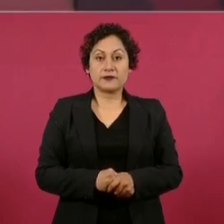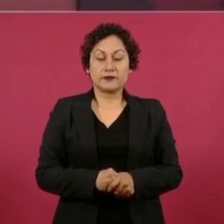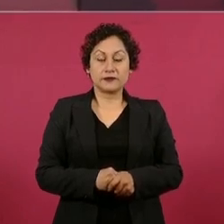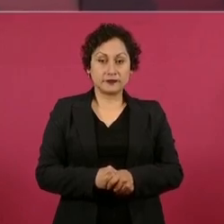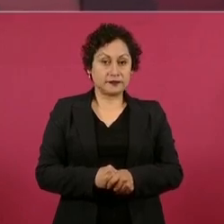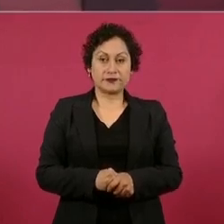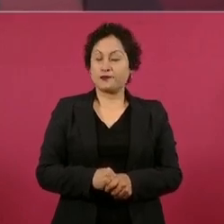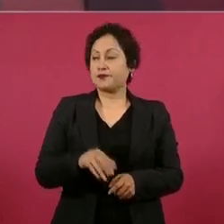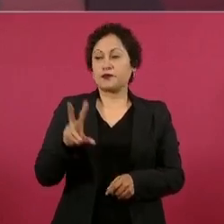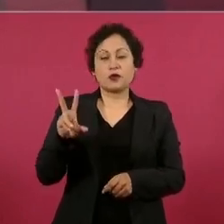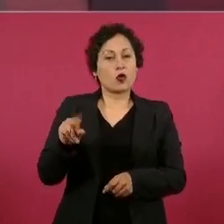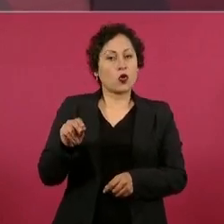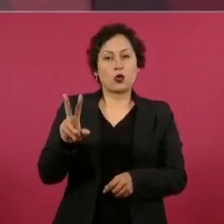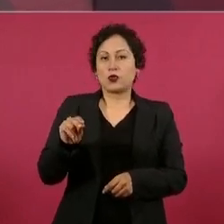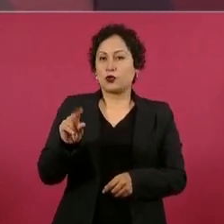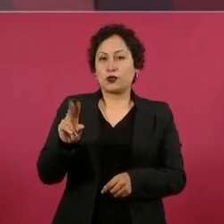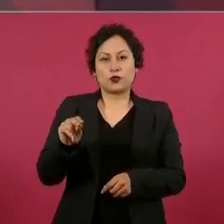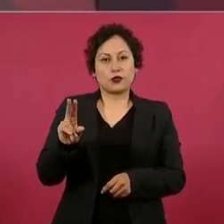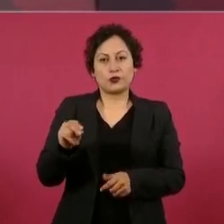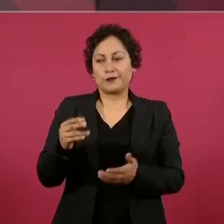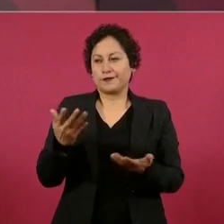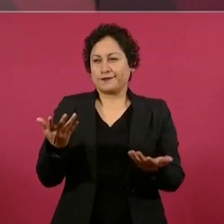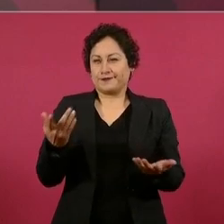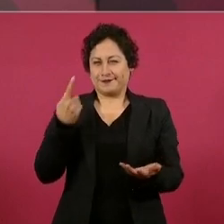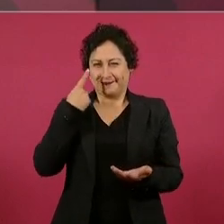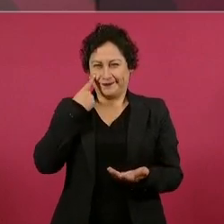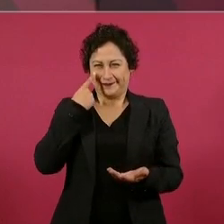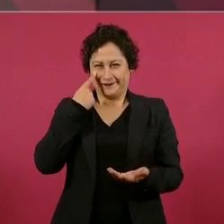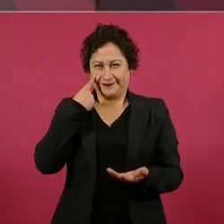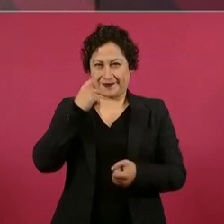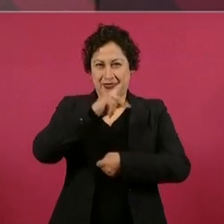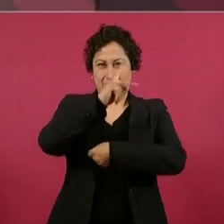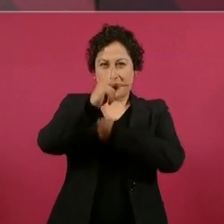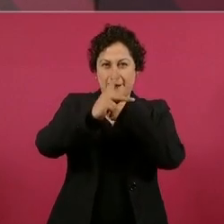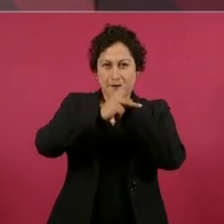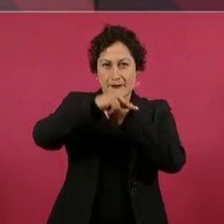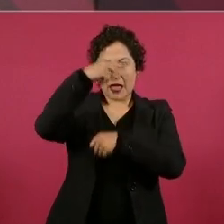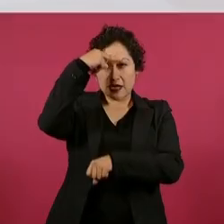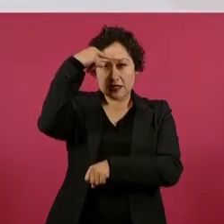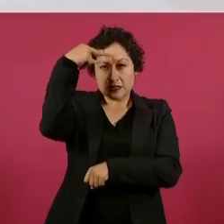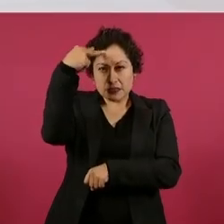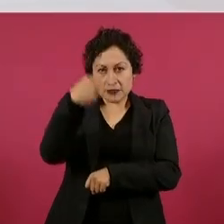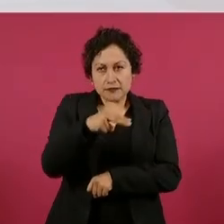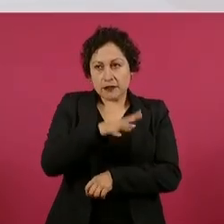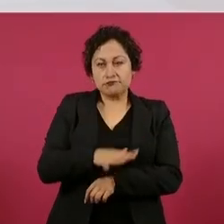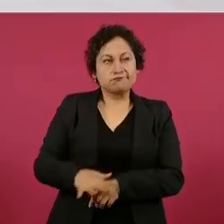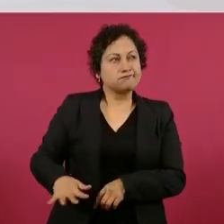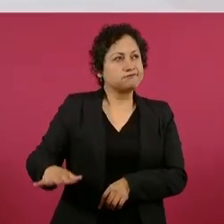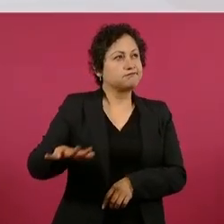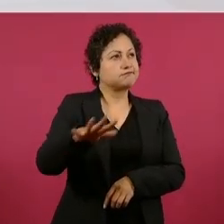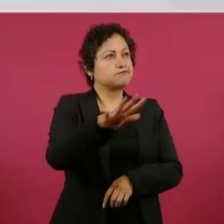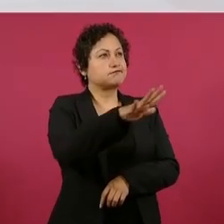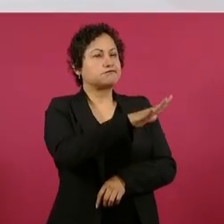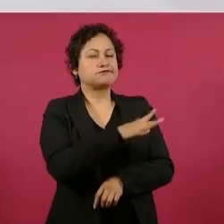No, no, no, no. Hay un ambiente en México de paz, de tranquilidad.